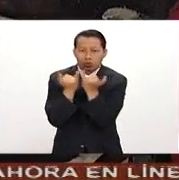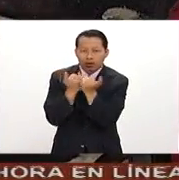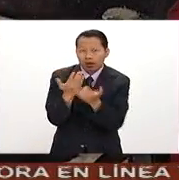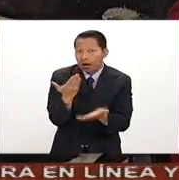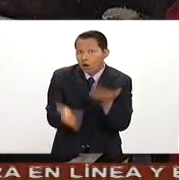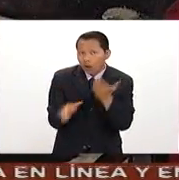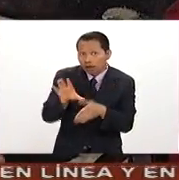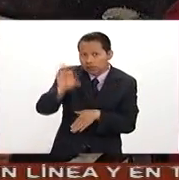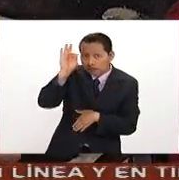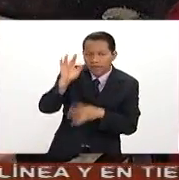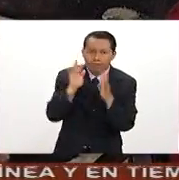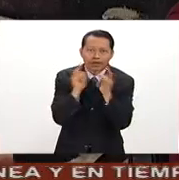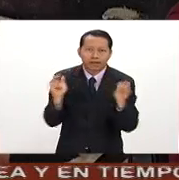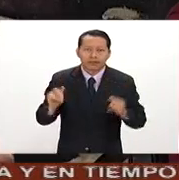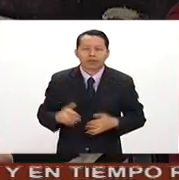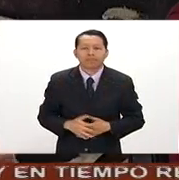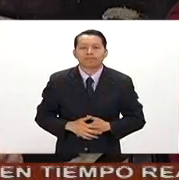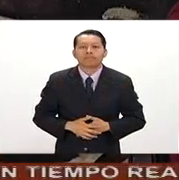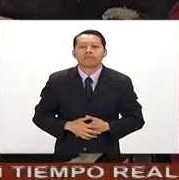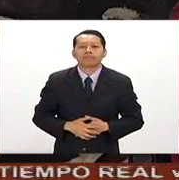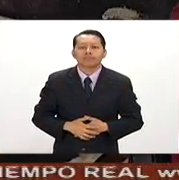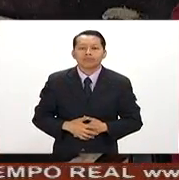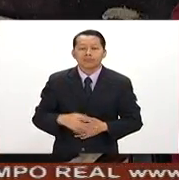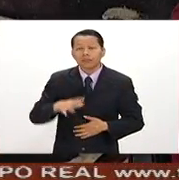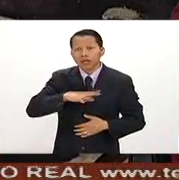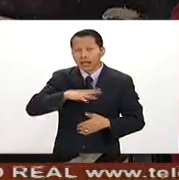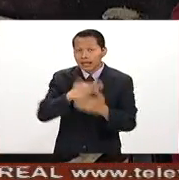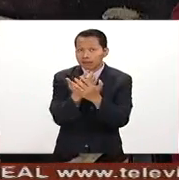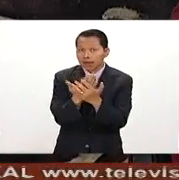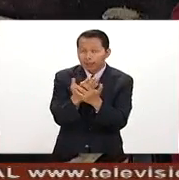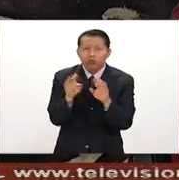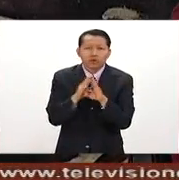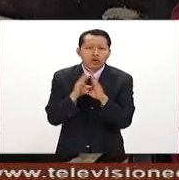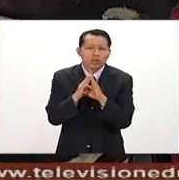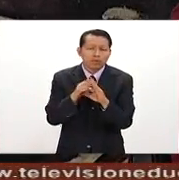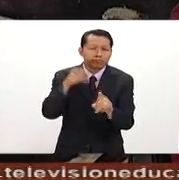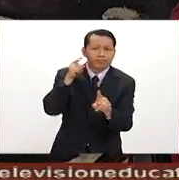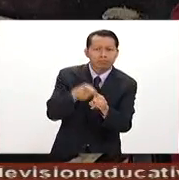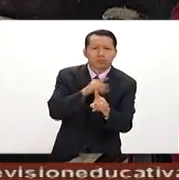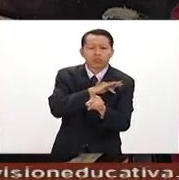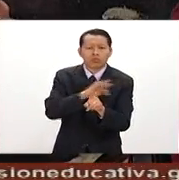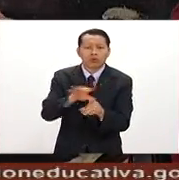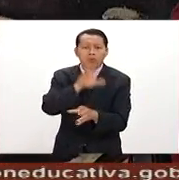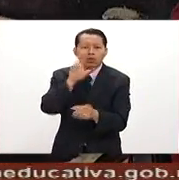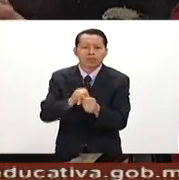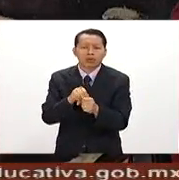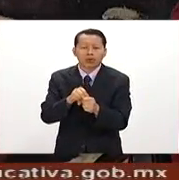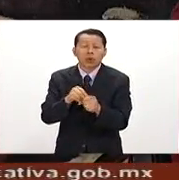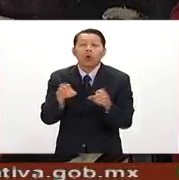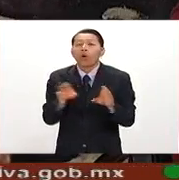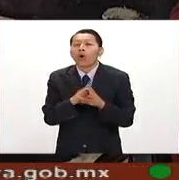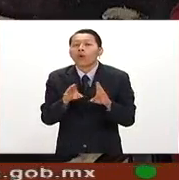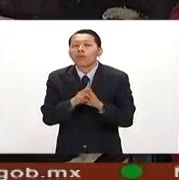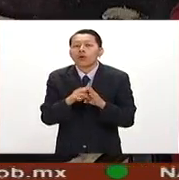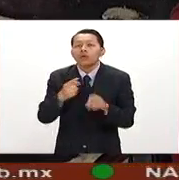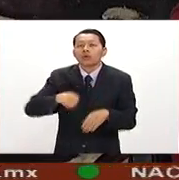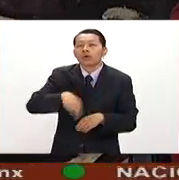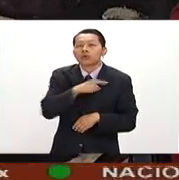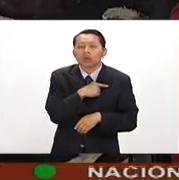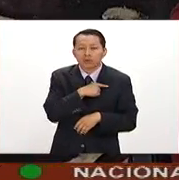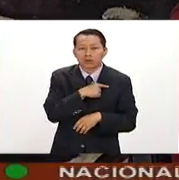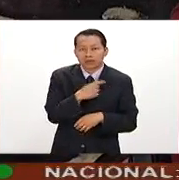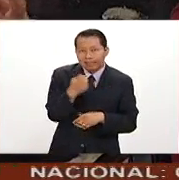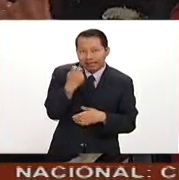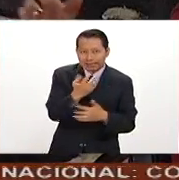caso, Francia. Y lo que esperamos definitivamente es, vuelvo a lo mismo, cómo buscamos, cómo hacemos que